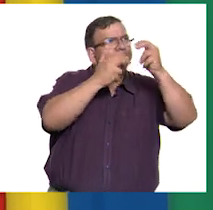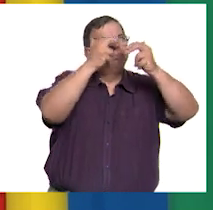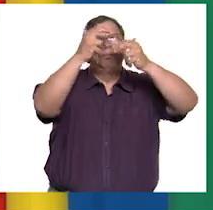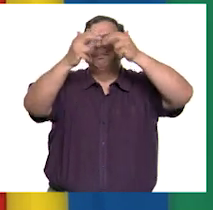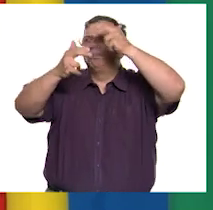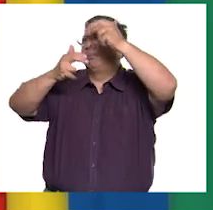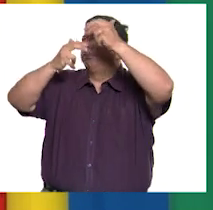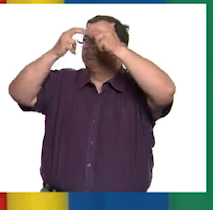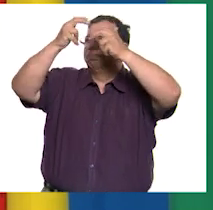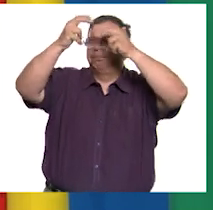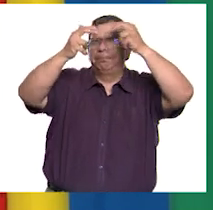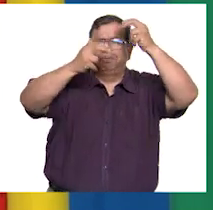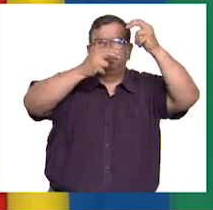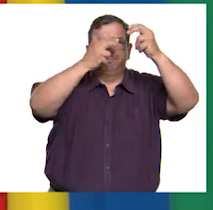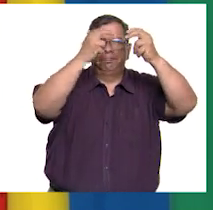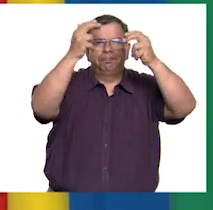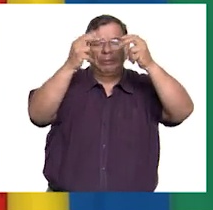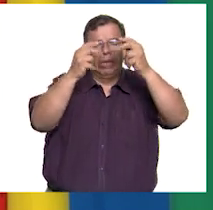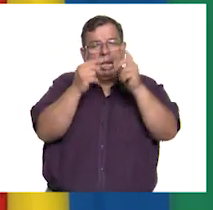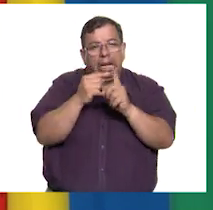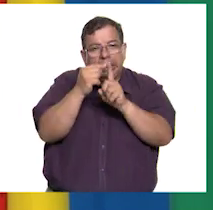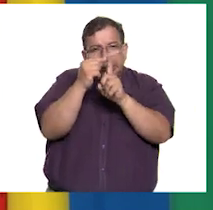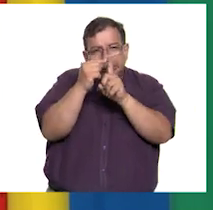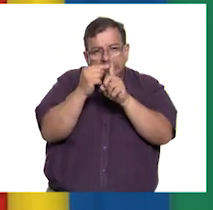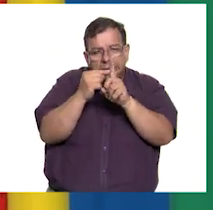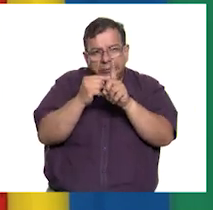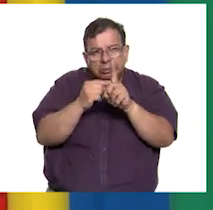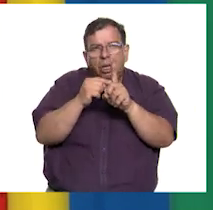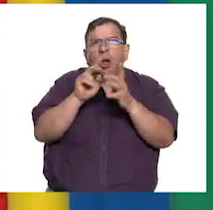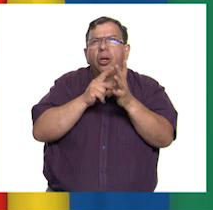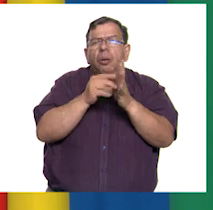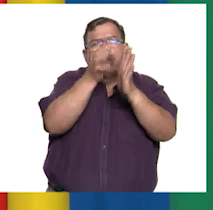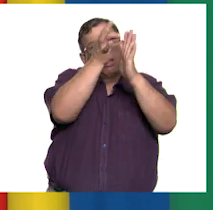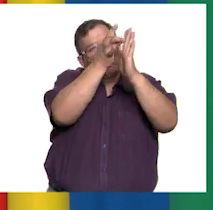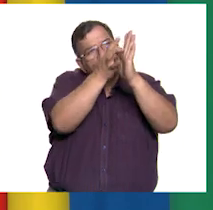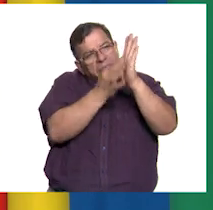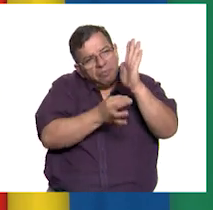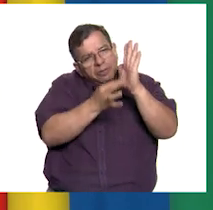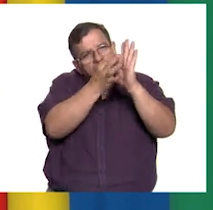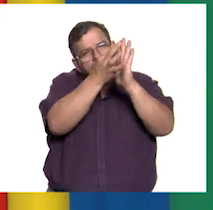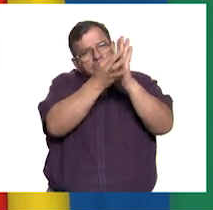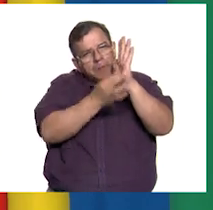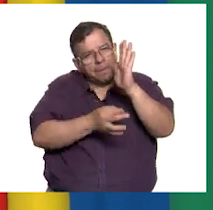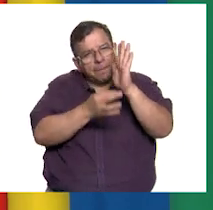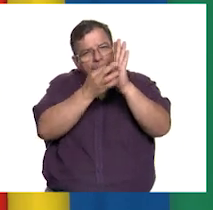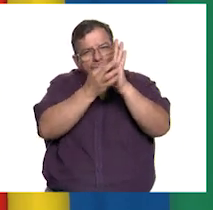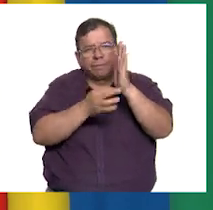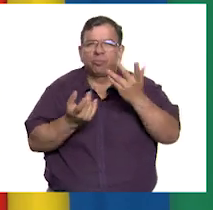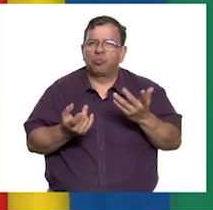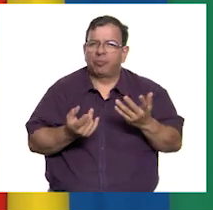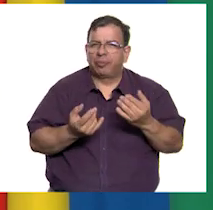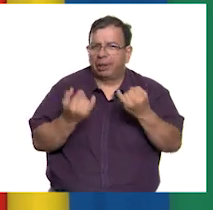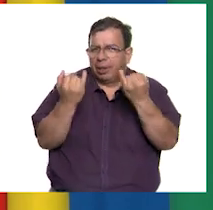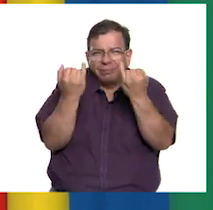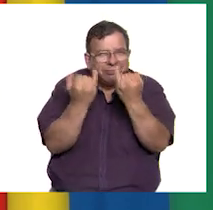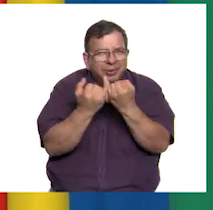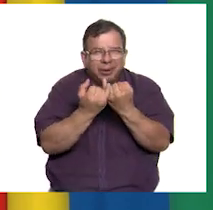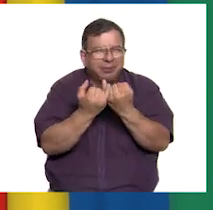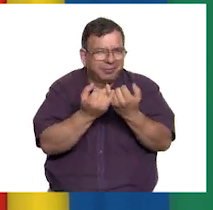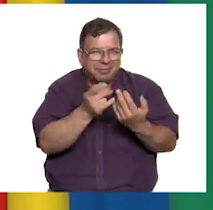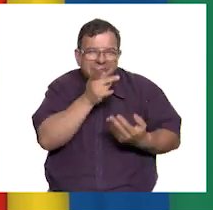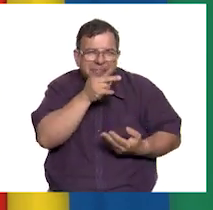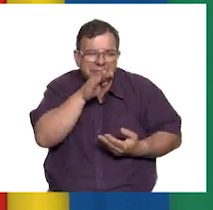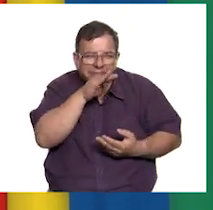y cuando la temperatura baja se puede observar el líquido nuevamente. Lo mismo sucede, por ejemplo, cuando sus papás ponen a hervir